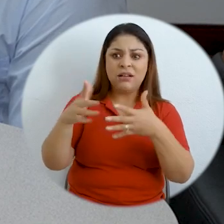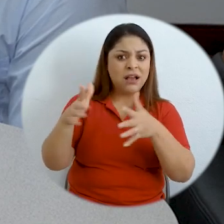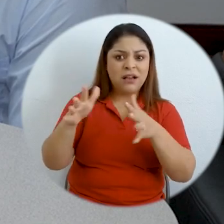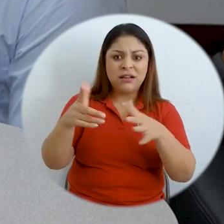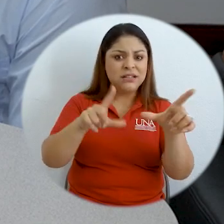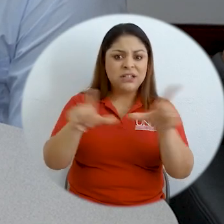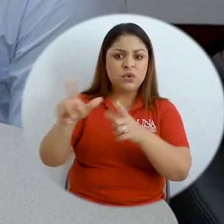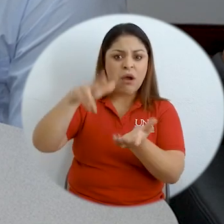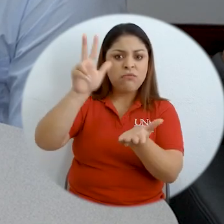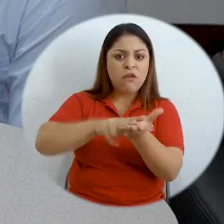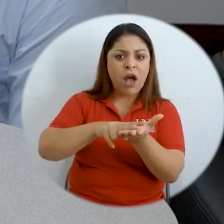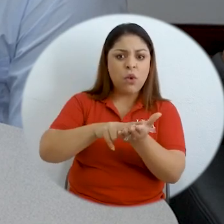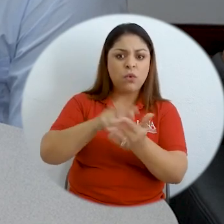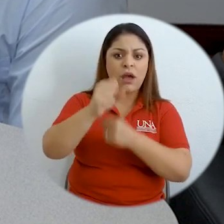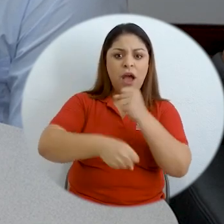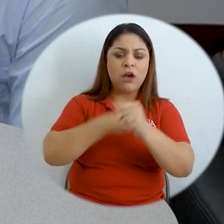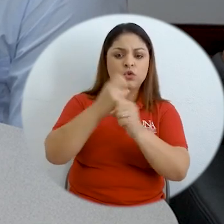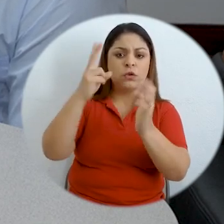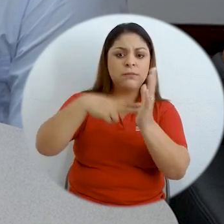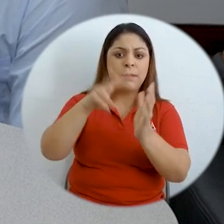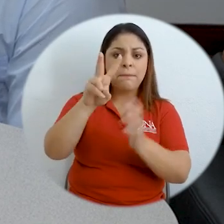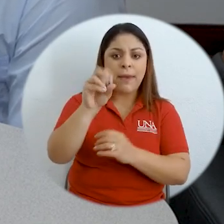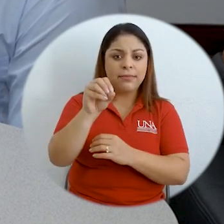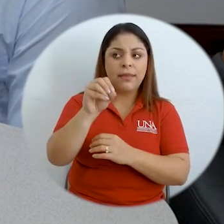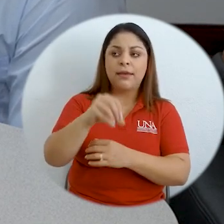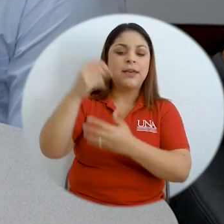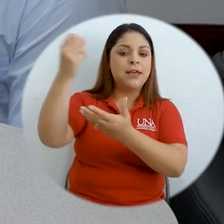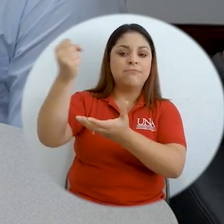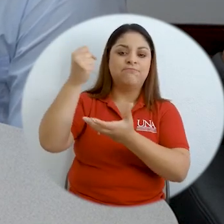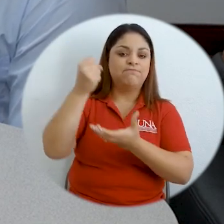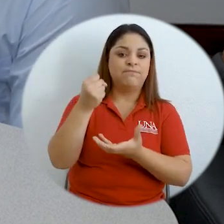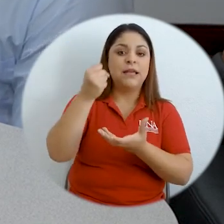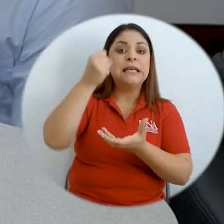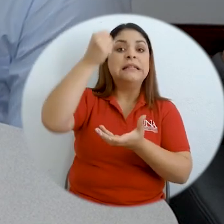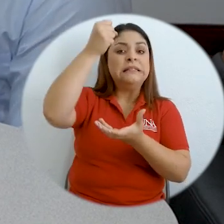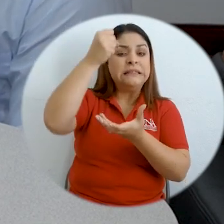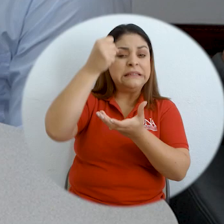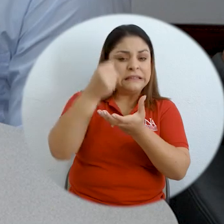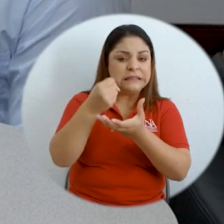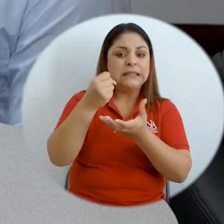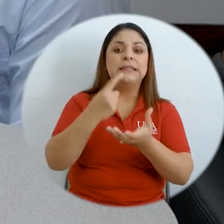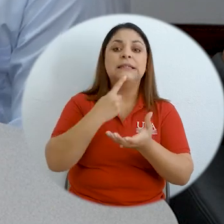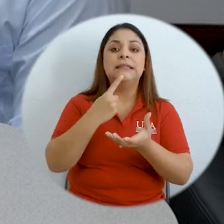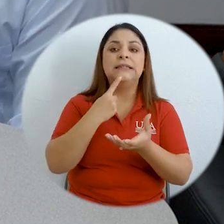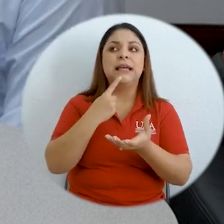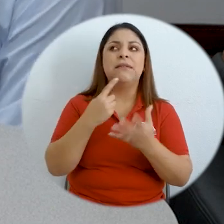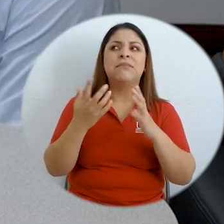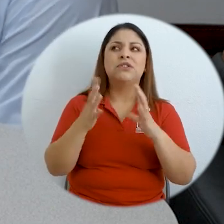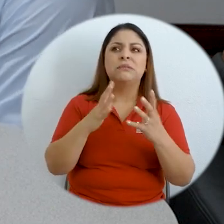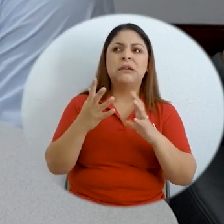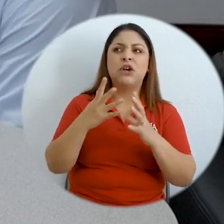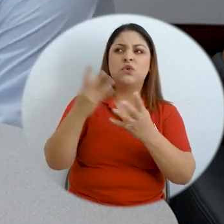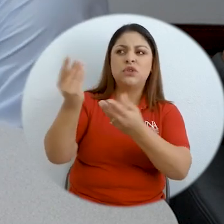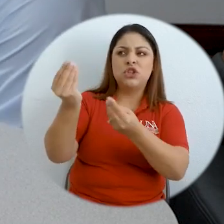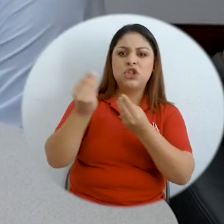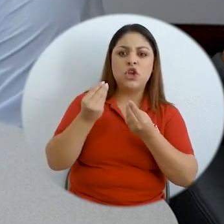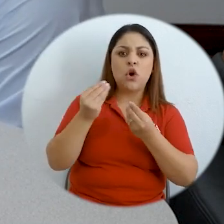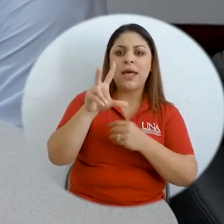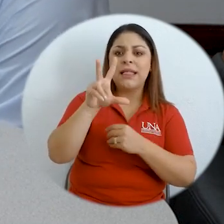estaba presupuestado para el año 2020. Eso significa que recibimos 30,000 millones, poquito